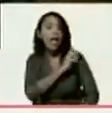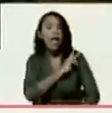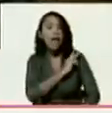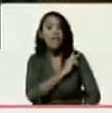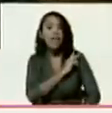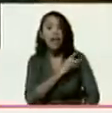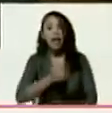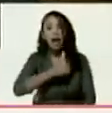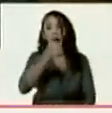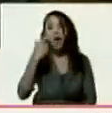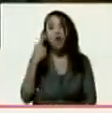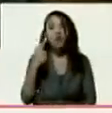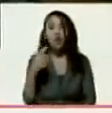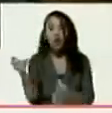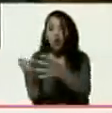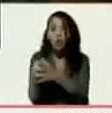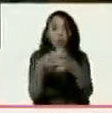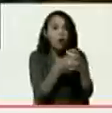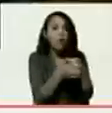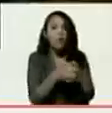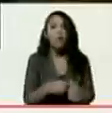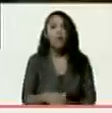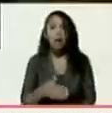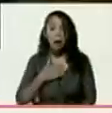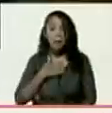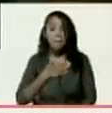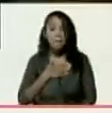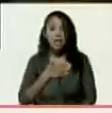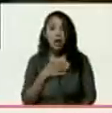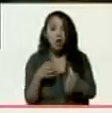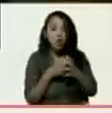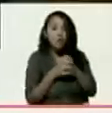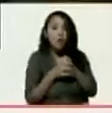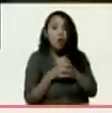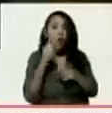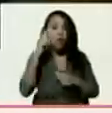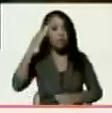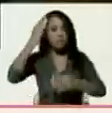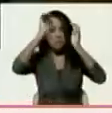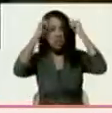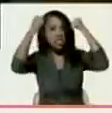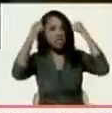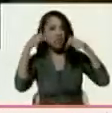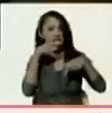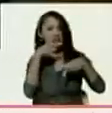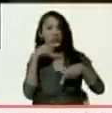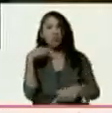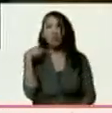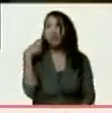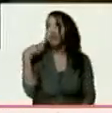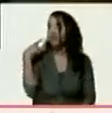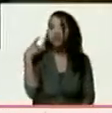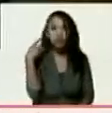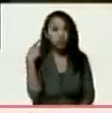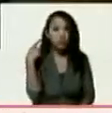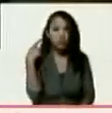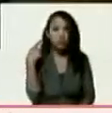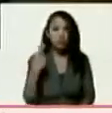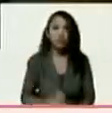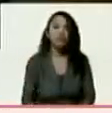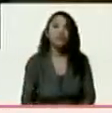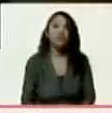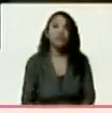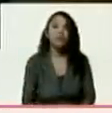parcela. No es como una señora decía, en mi curul está sentado un miliciano. Qué cosa tan loca, Dios mío. ¿Ah?